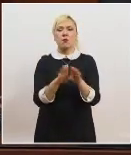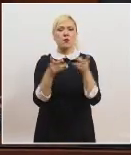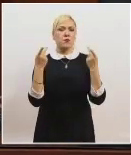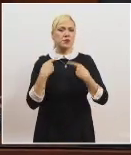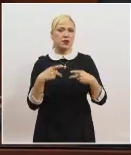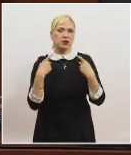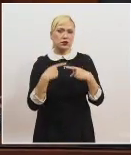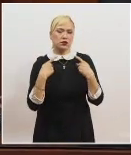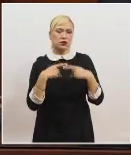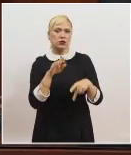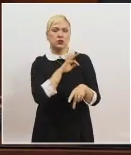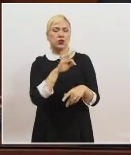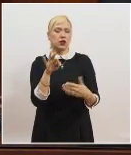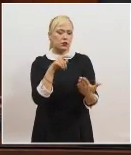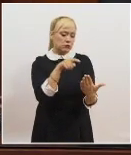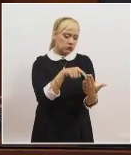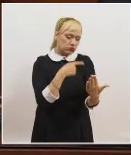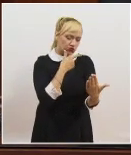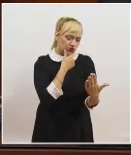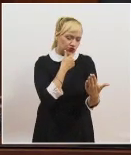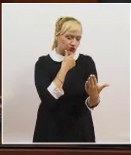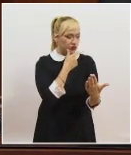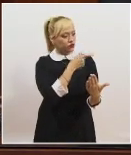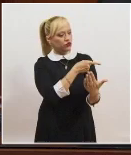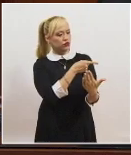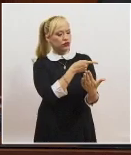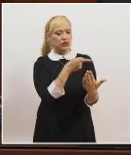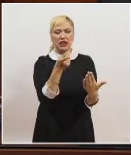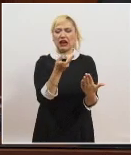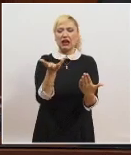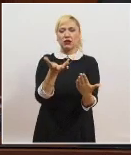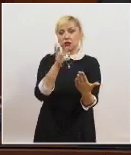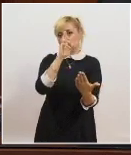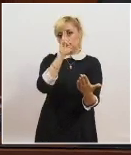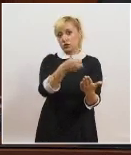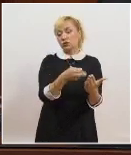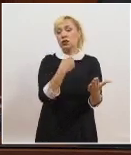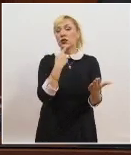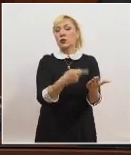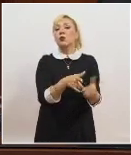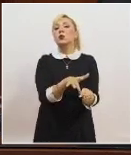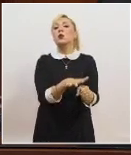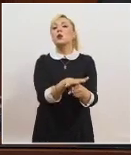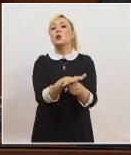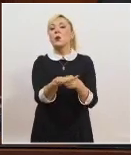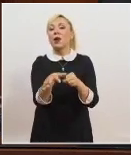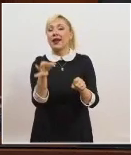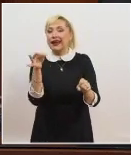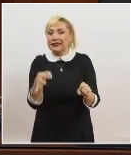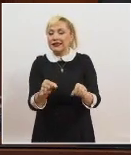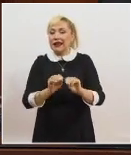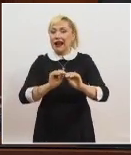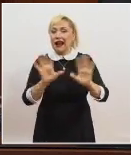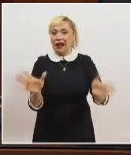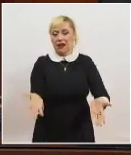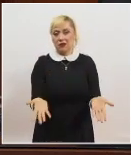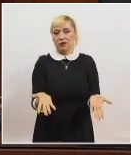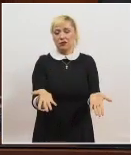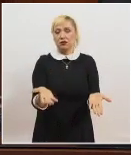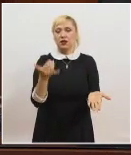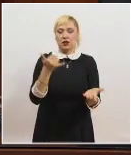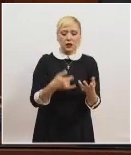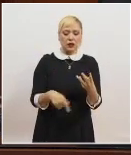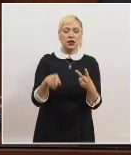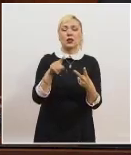de la norma puedan determinar la conducta que está prohibida por la ley. Y por lo que es el vocablo hostigue, también estimo